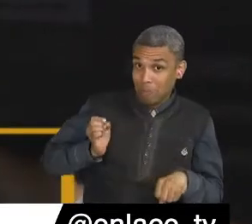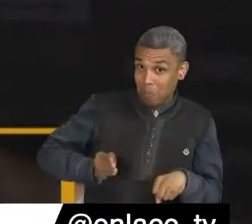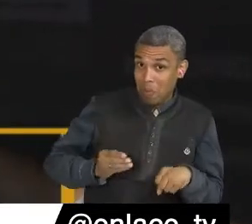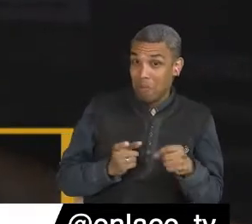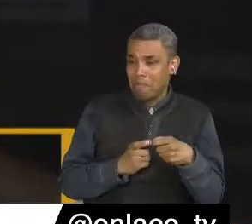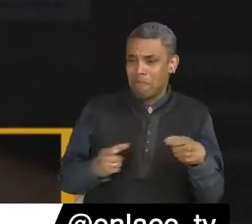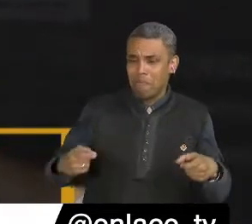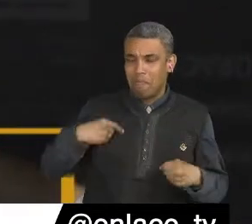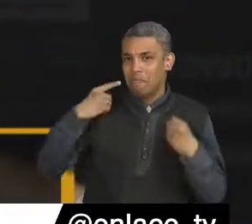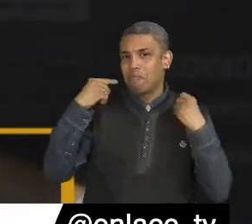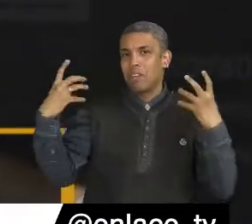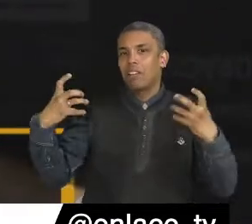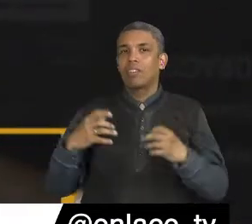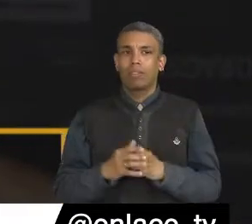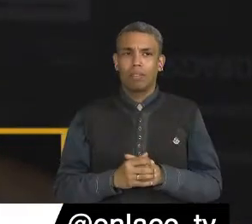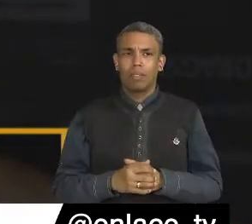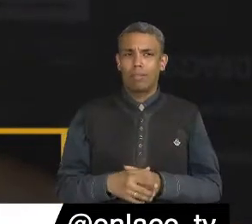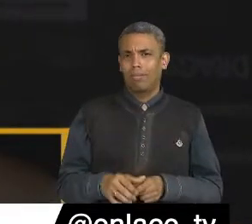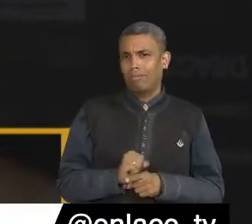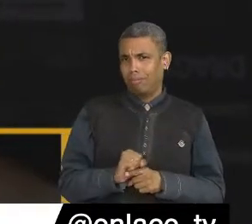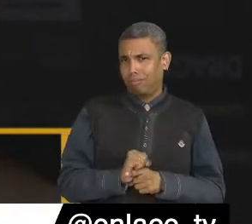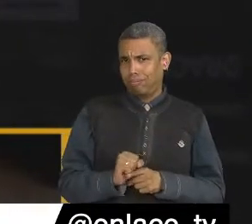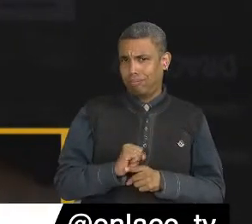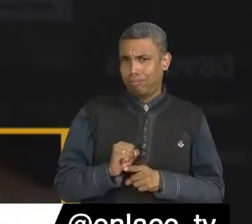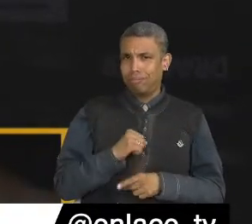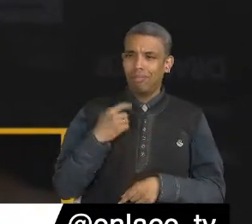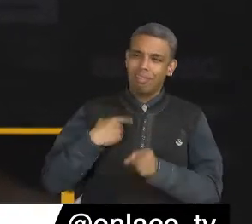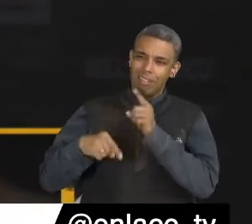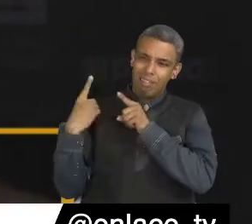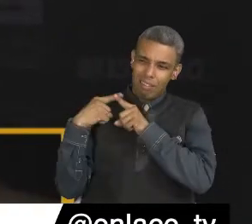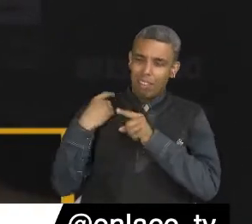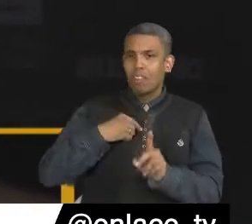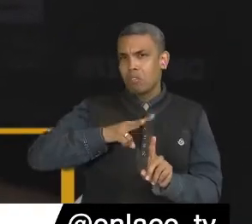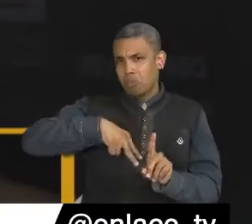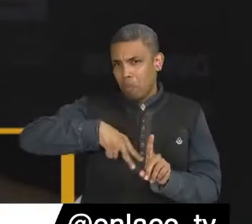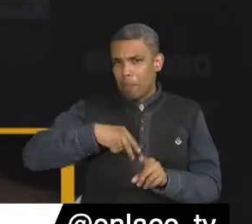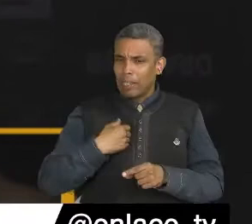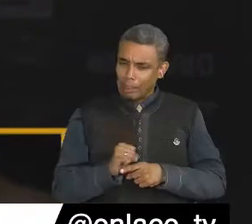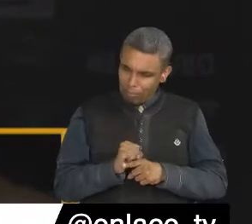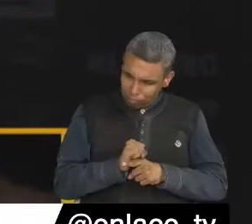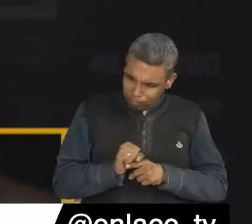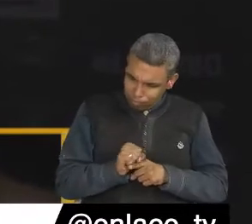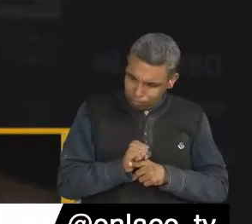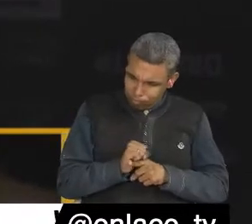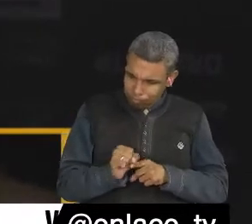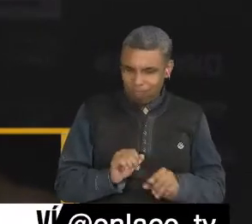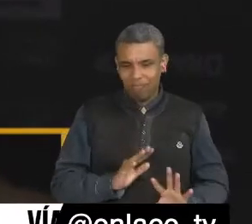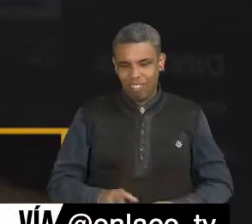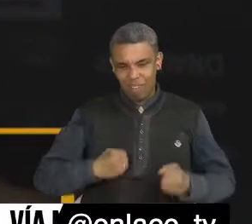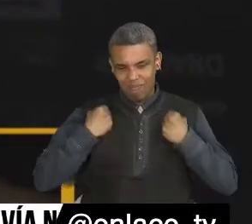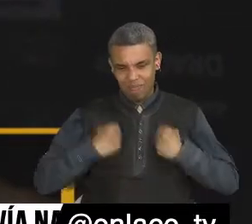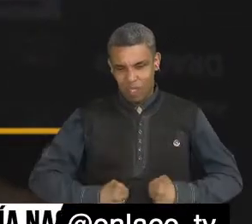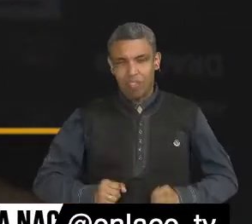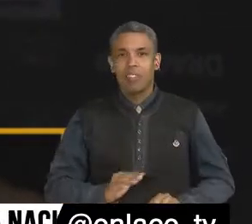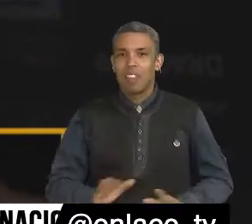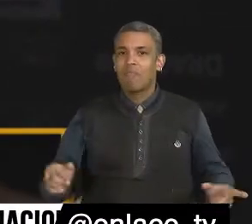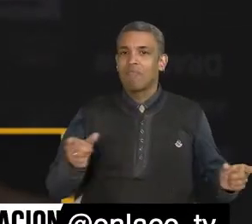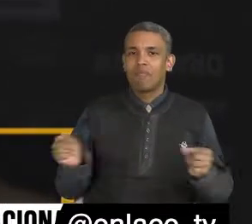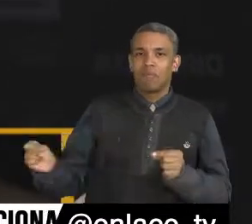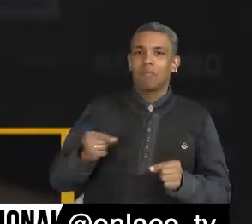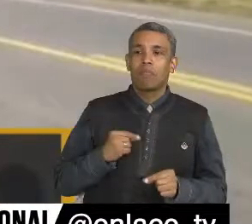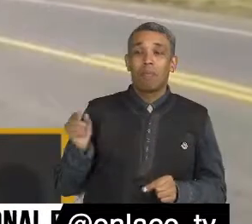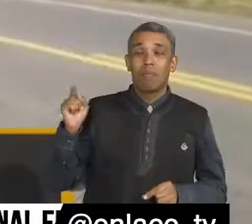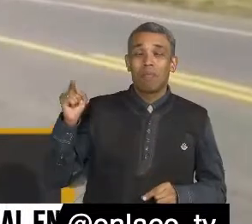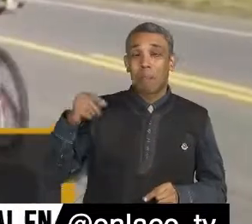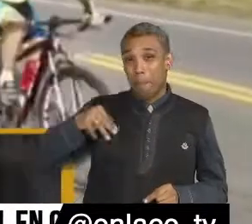bien preparados, después de 2 meses y medio aproximadamente de entrenamiento, ya estamos a punto y a tono para arrancar el martes para